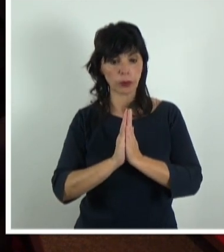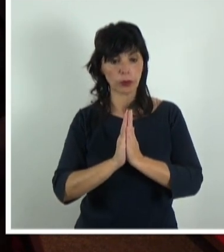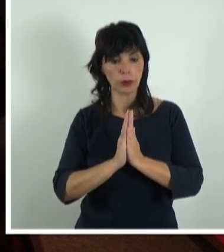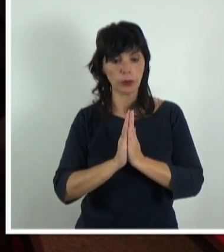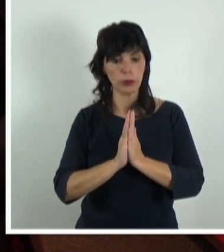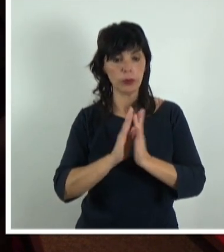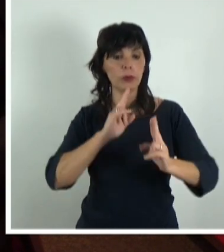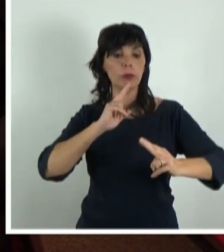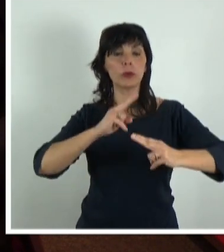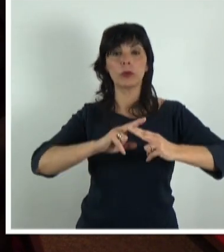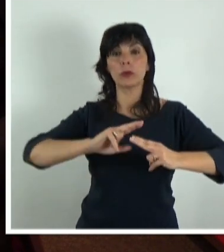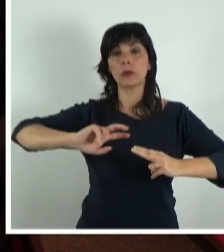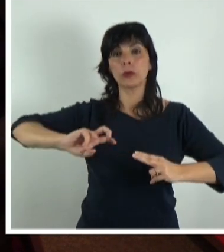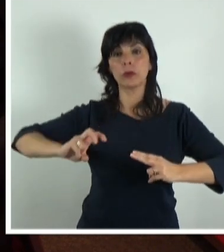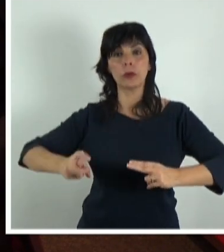es llamado